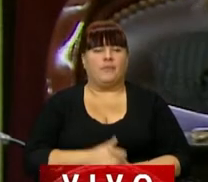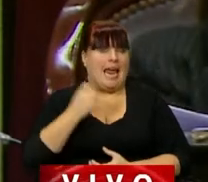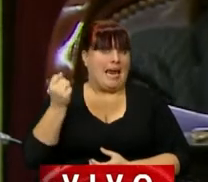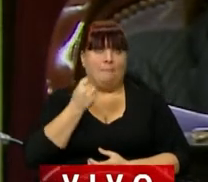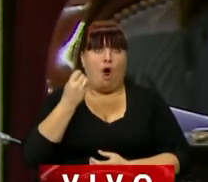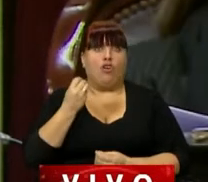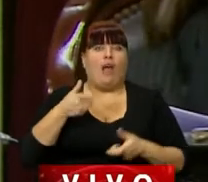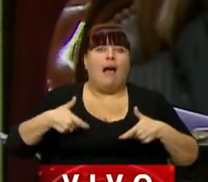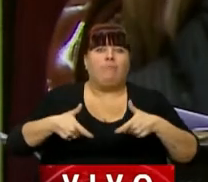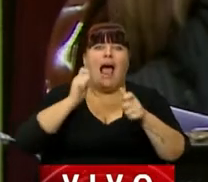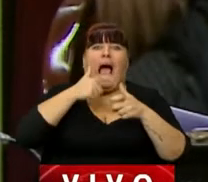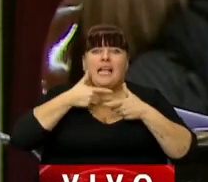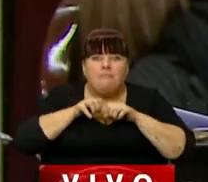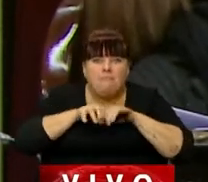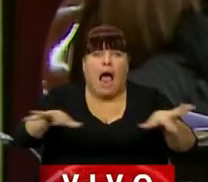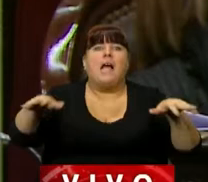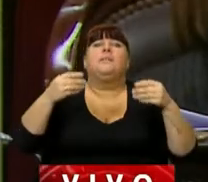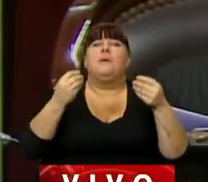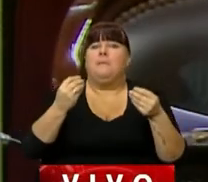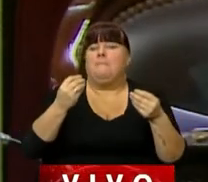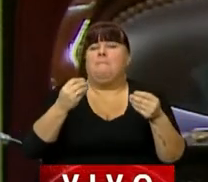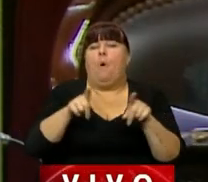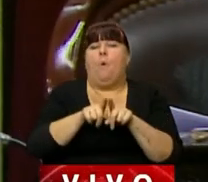Fundamental la ampliación de los gasoductos para poder